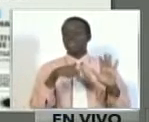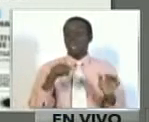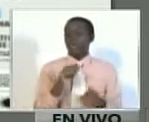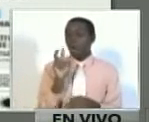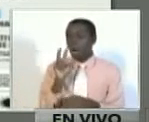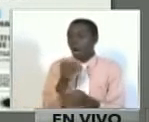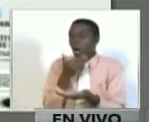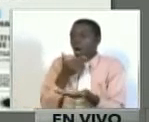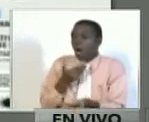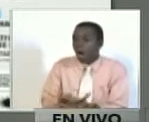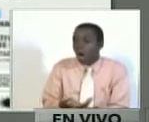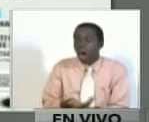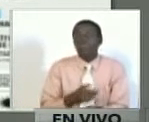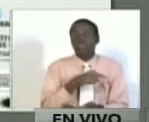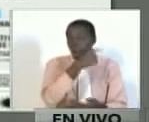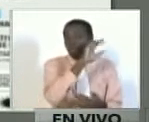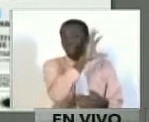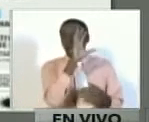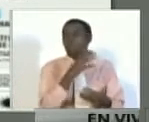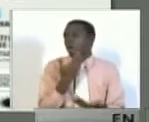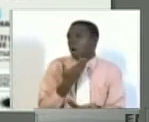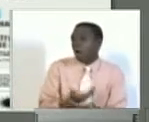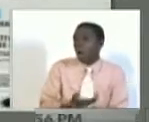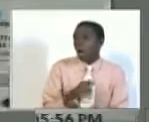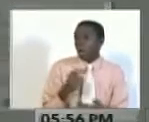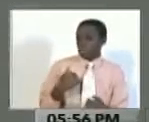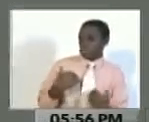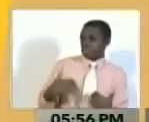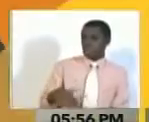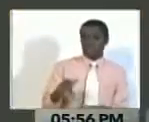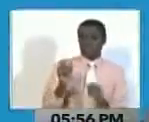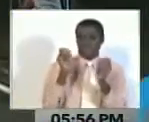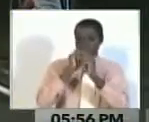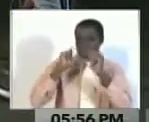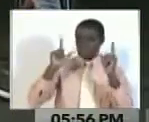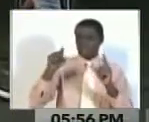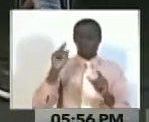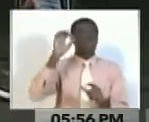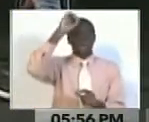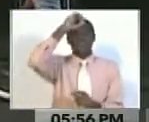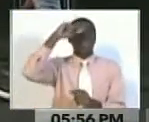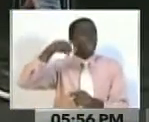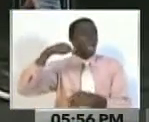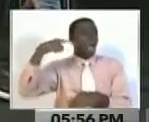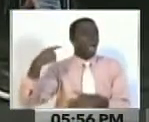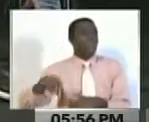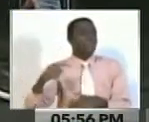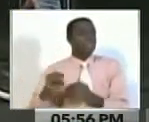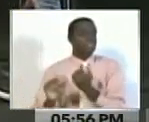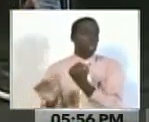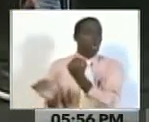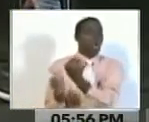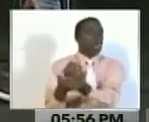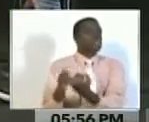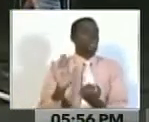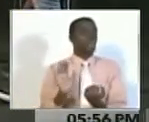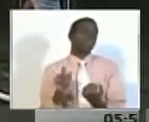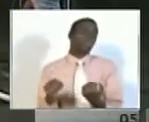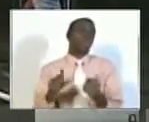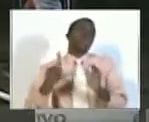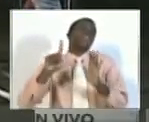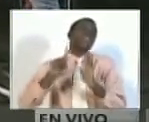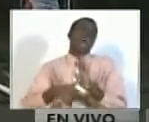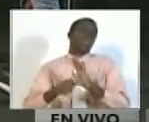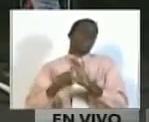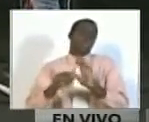que han visto en todas estas agrupaciones. A veces me dicen, oye, parece increíble que nosotros no supiéramos que esto estaba aquí. Pero bueno, nunca es tarde cuando la dicha es buena, ¿no?